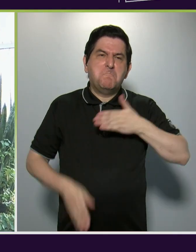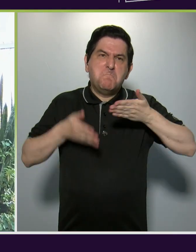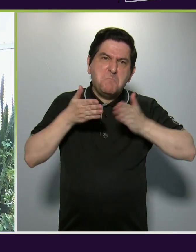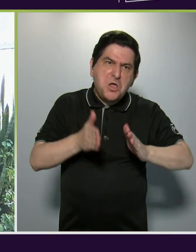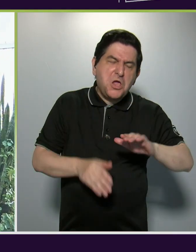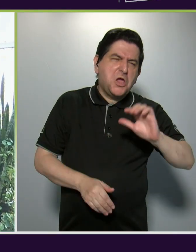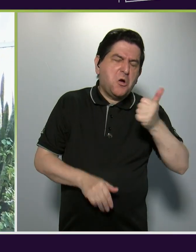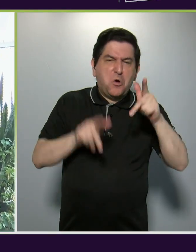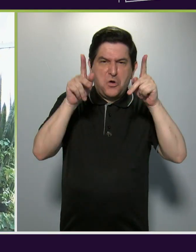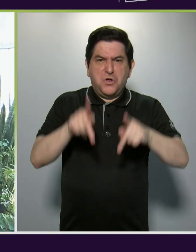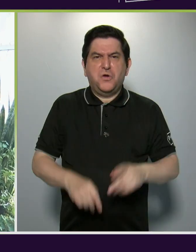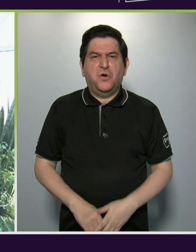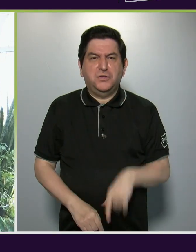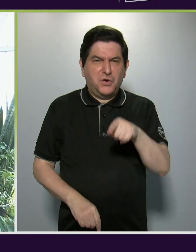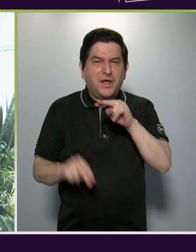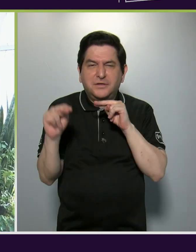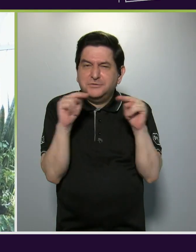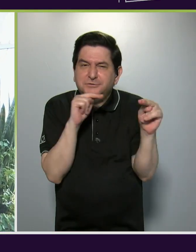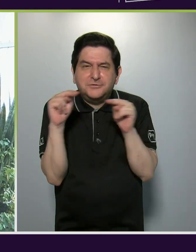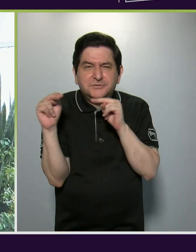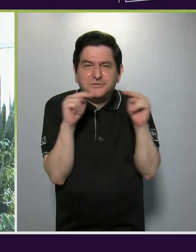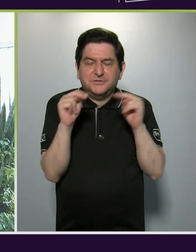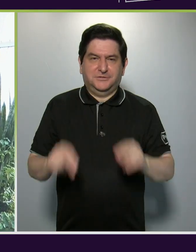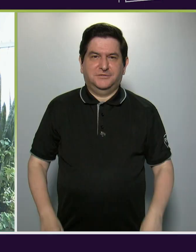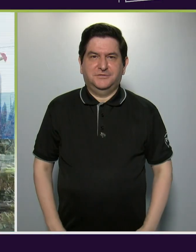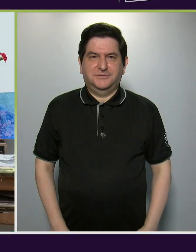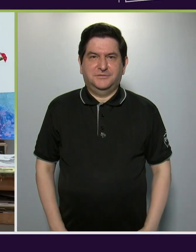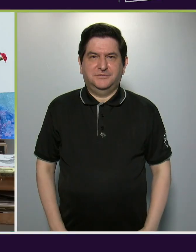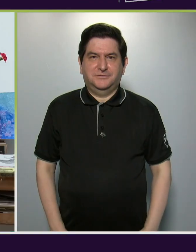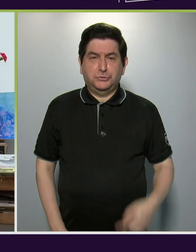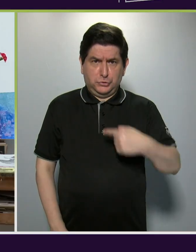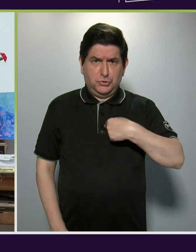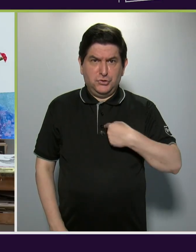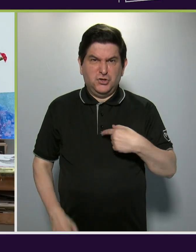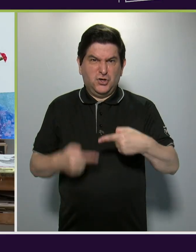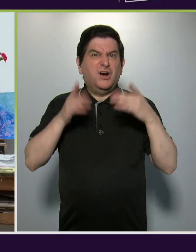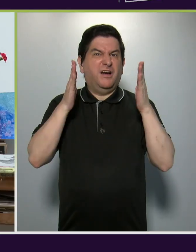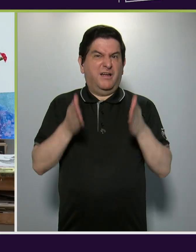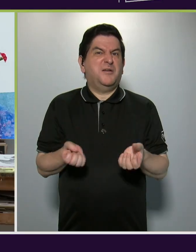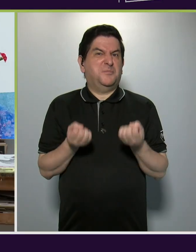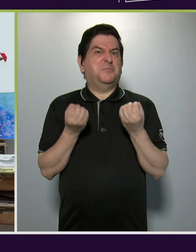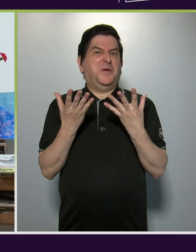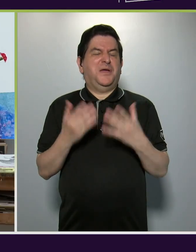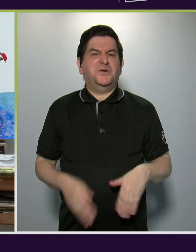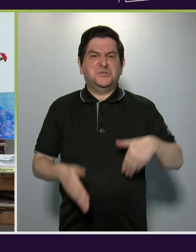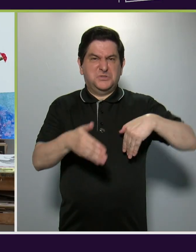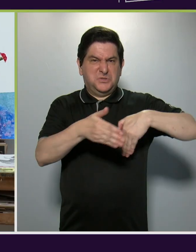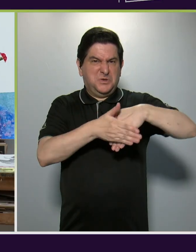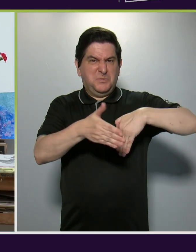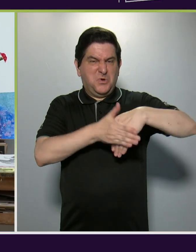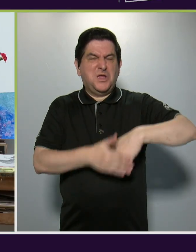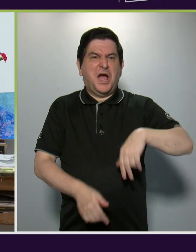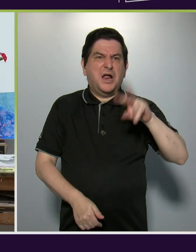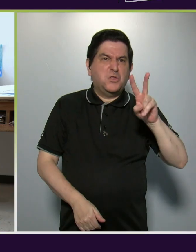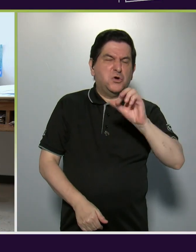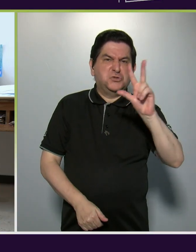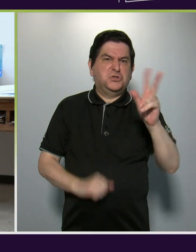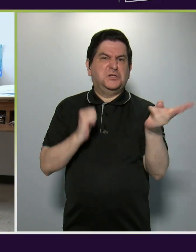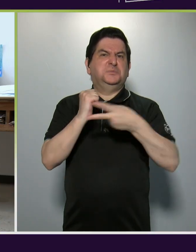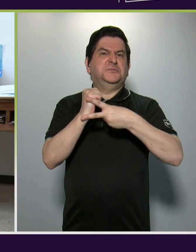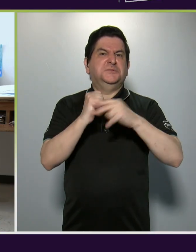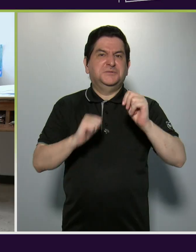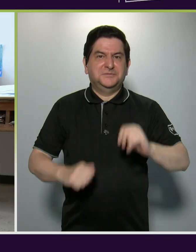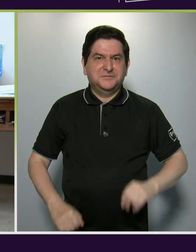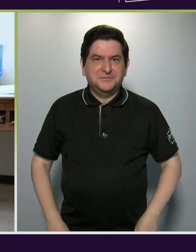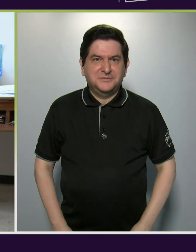otro, hacían un lobby, qué sé yo qué, pero yo tengo bastantes enemigos y me bloquearon 2 que 3 veces.